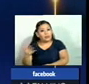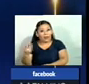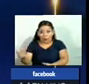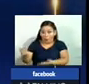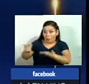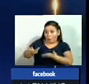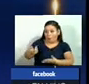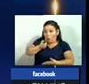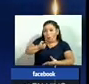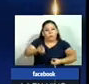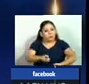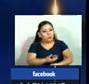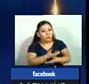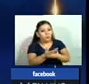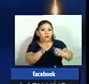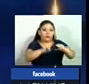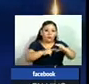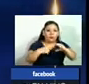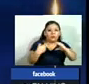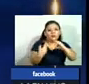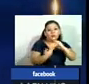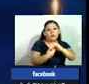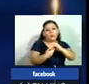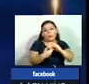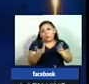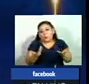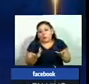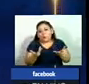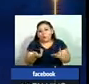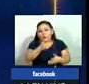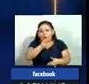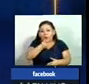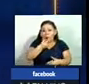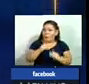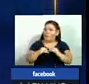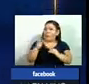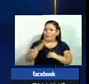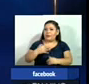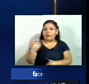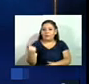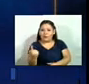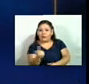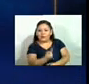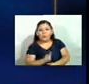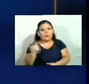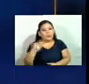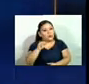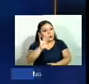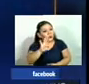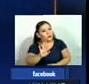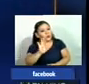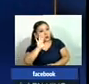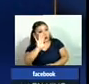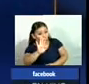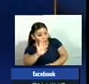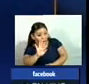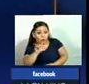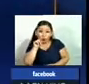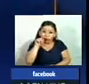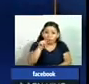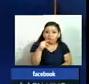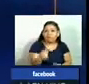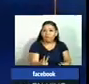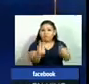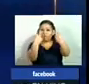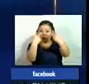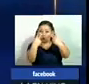a través de nuestras redes sociales como Noticiero HechosMás pero son muchos más los que necesitan de su ayuda de usted que nos está viendo